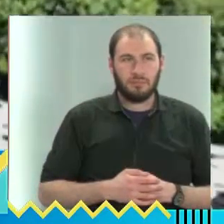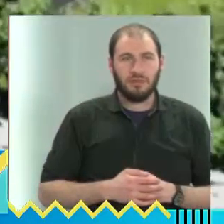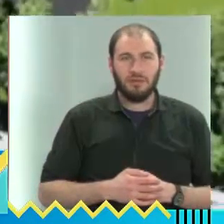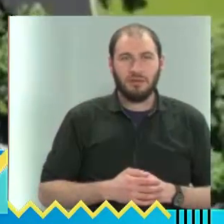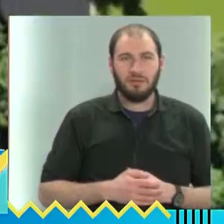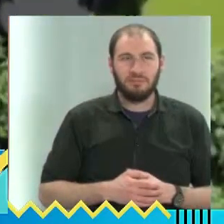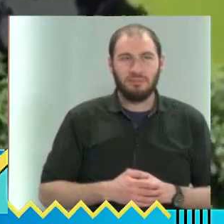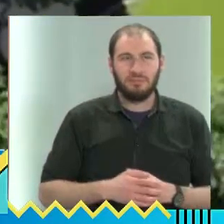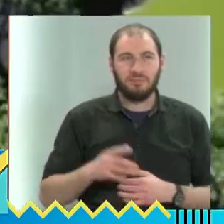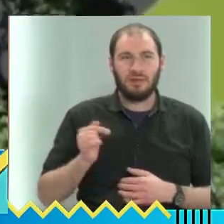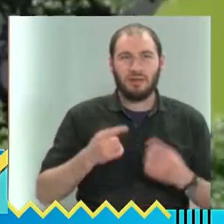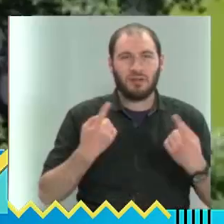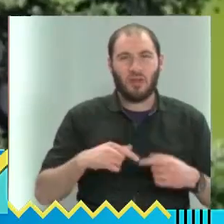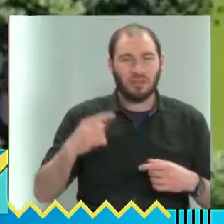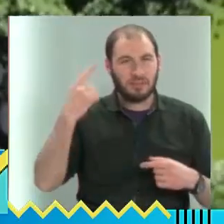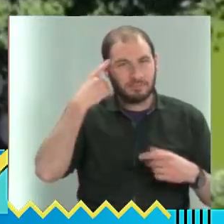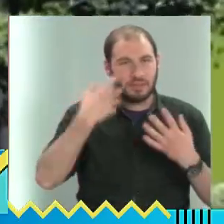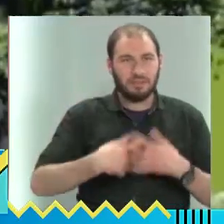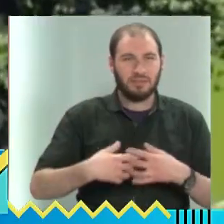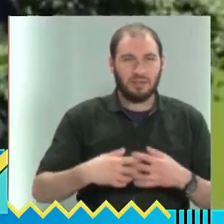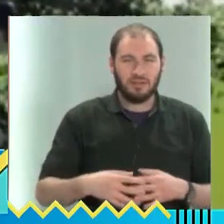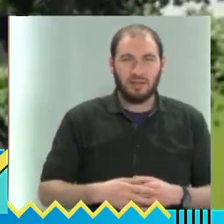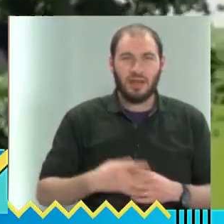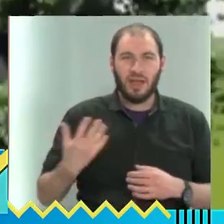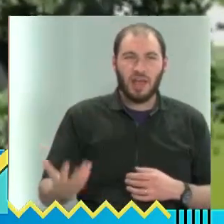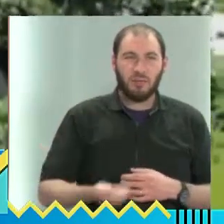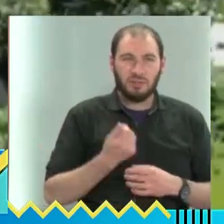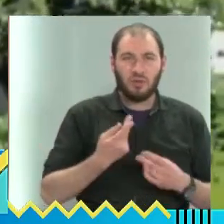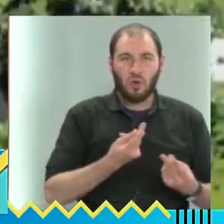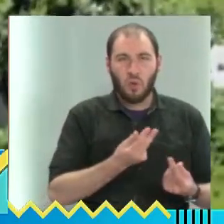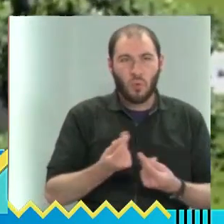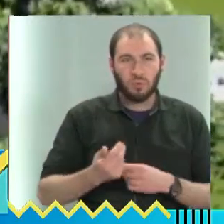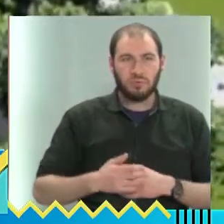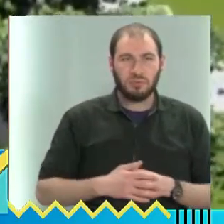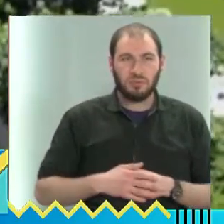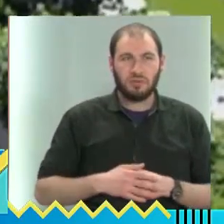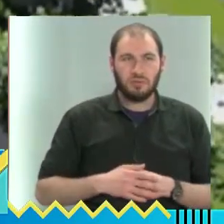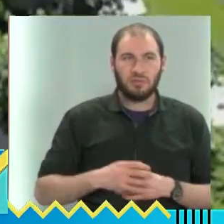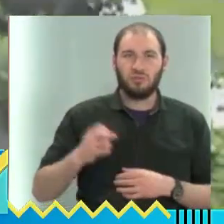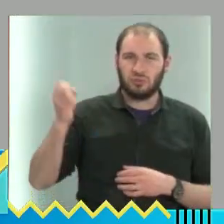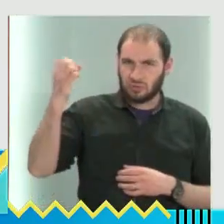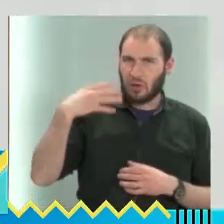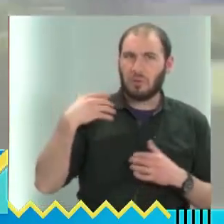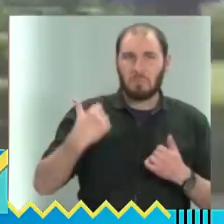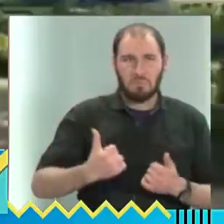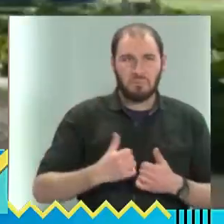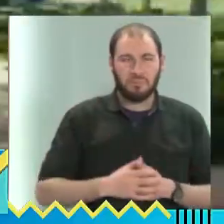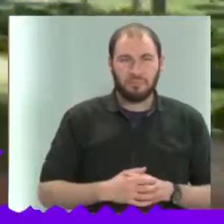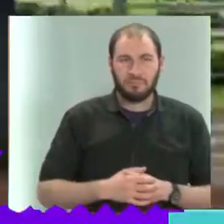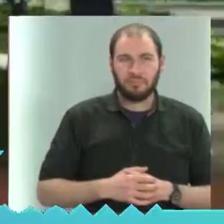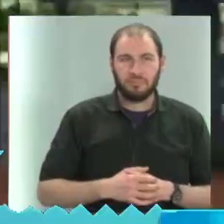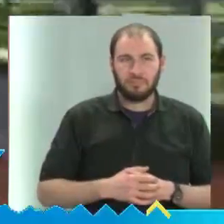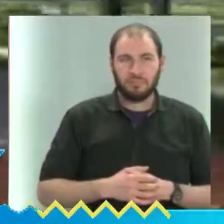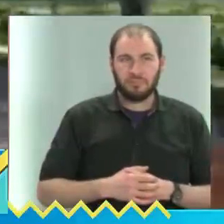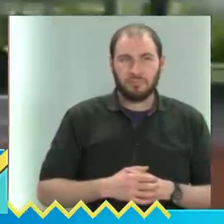de la lógica, sí, aprovecha el uso del buen asoleamiento,